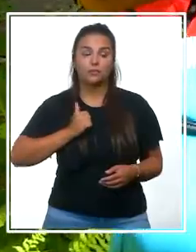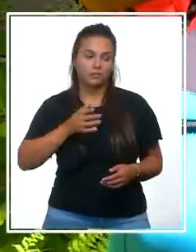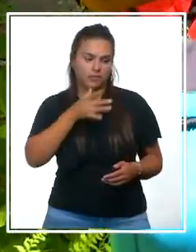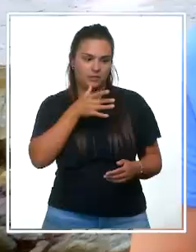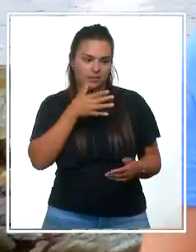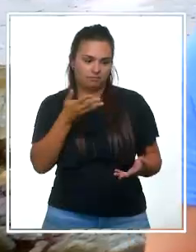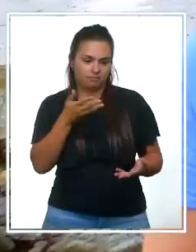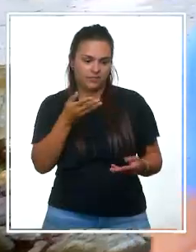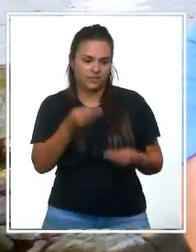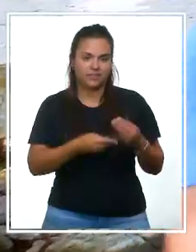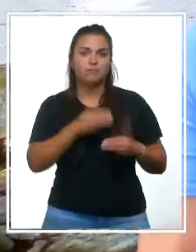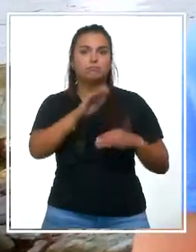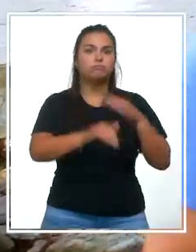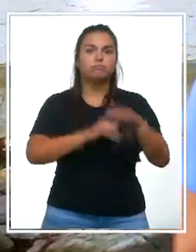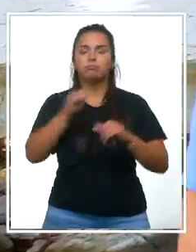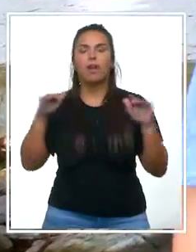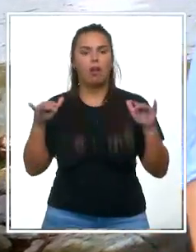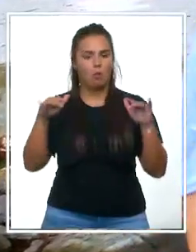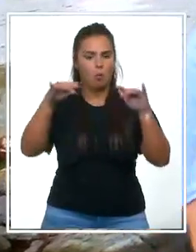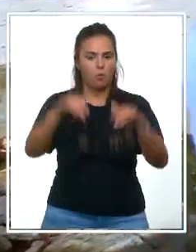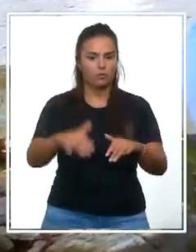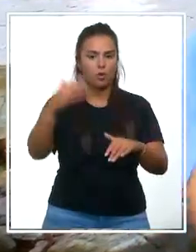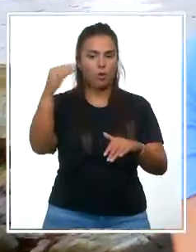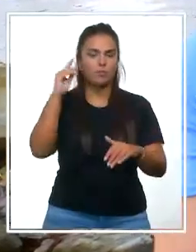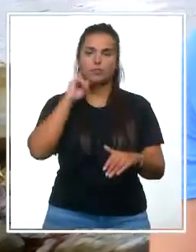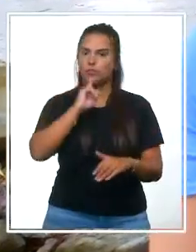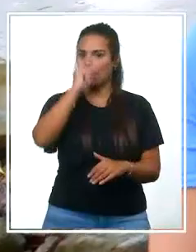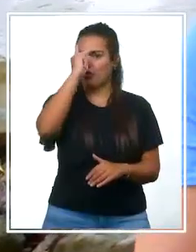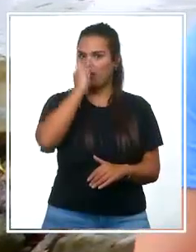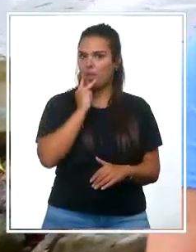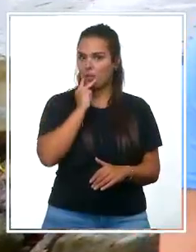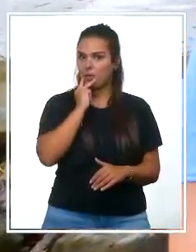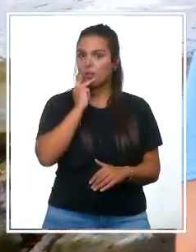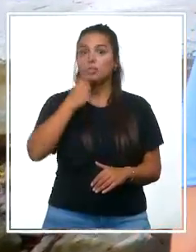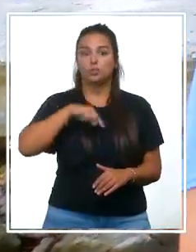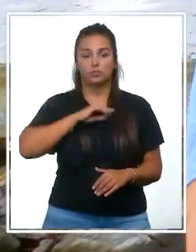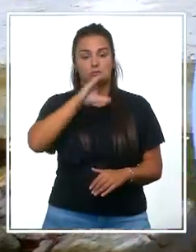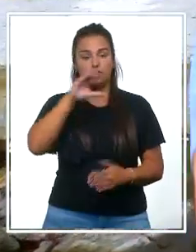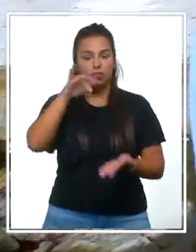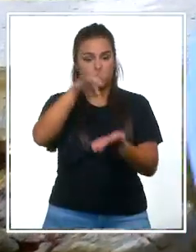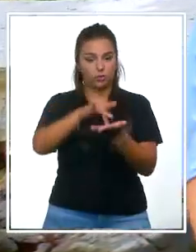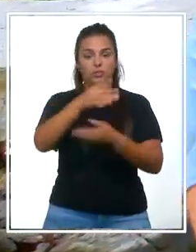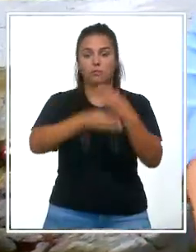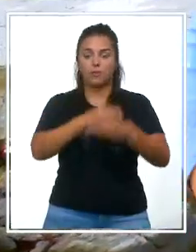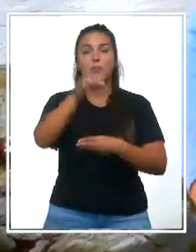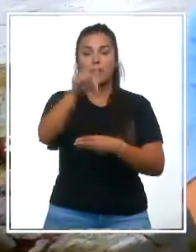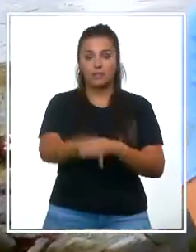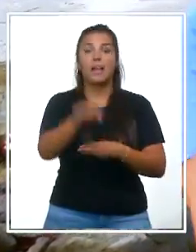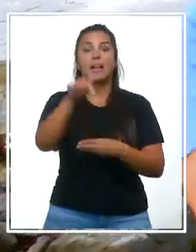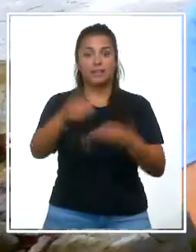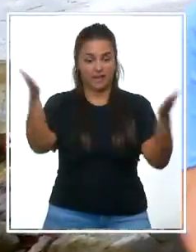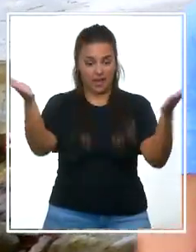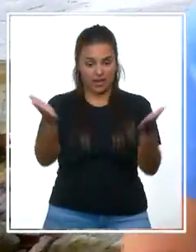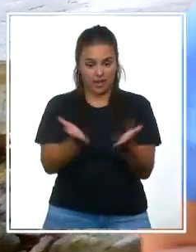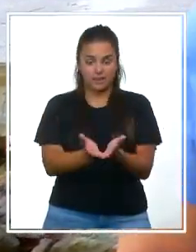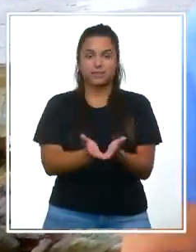ha convocado el encuentro de jóvenes con sordoceguera. Hemos llegado a Cáceres, estamos haciéndolo aquí y aquí en el